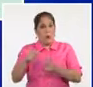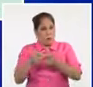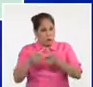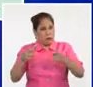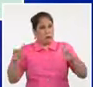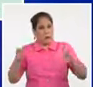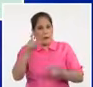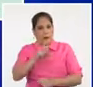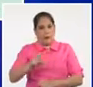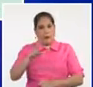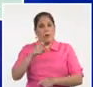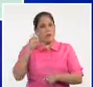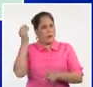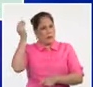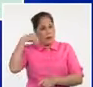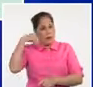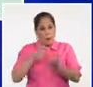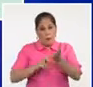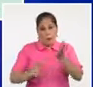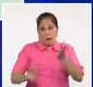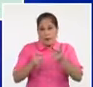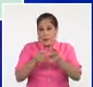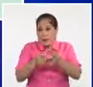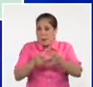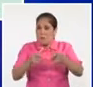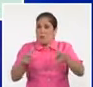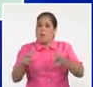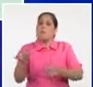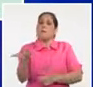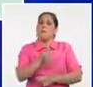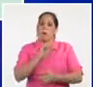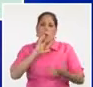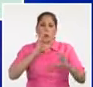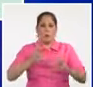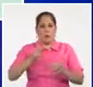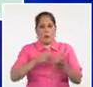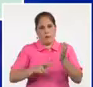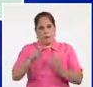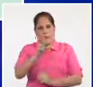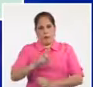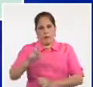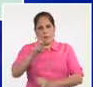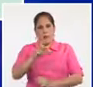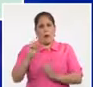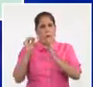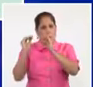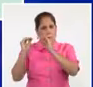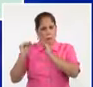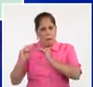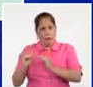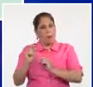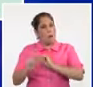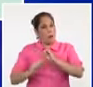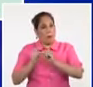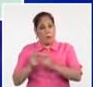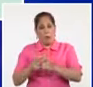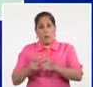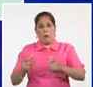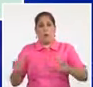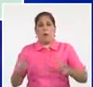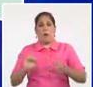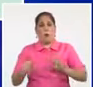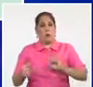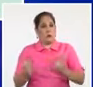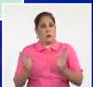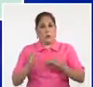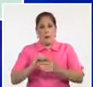Esta es otra provincia con una elevada complejidad. Todas estas provincias que han ido incrementando,